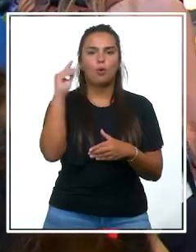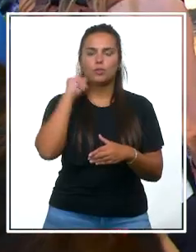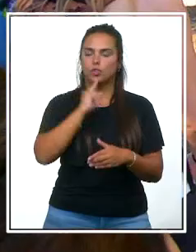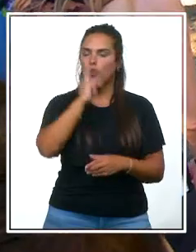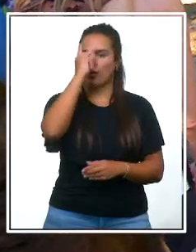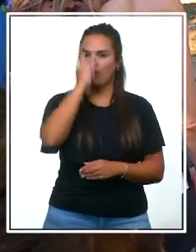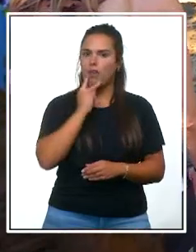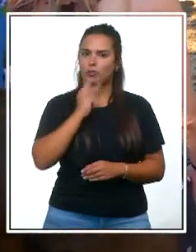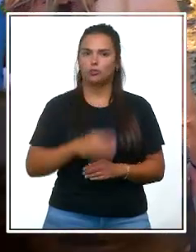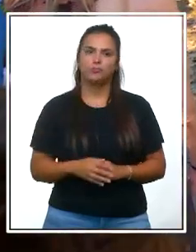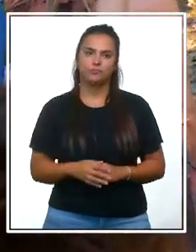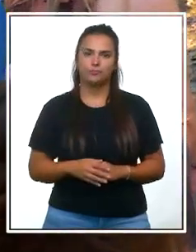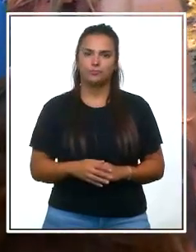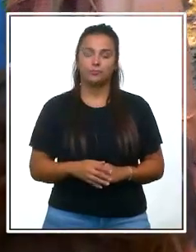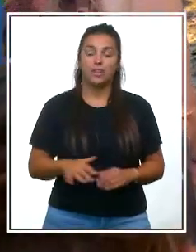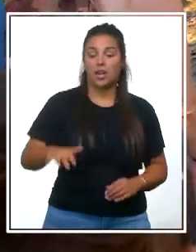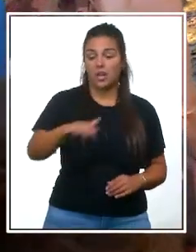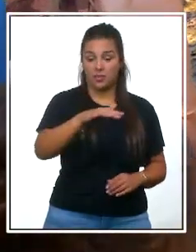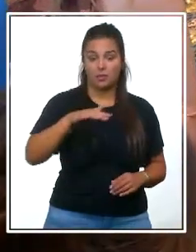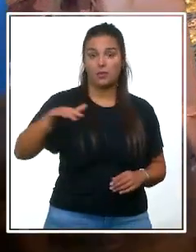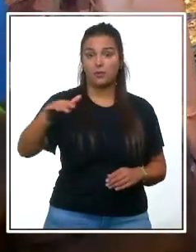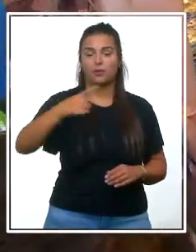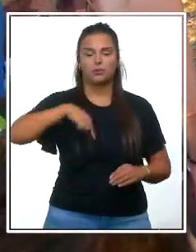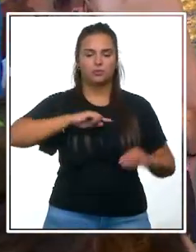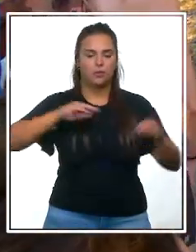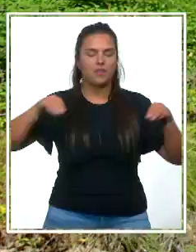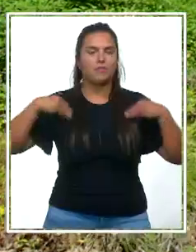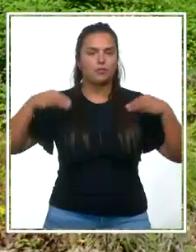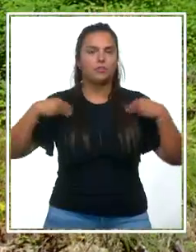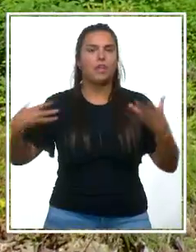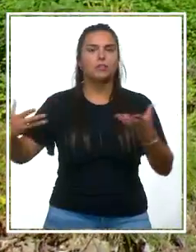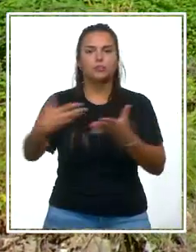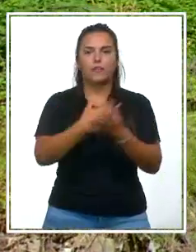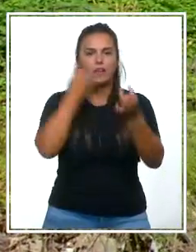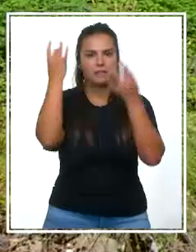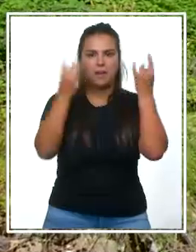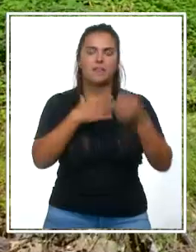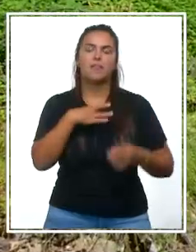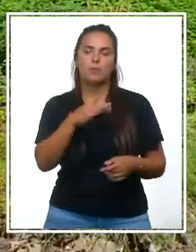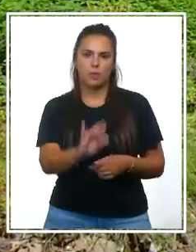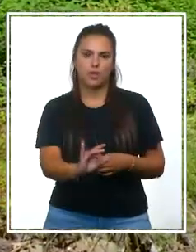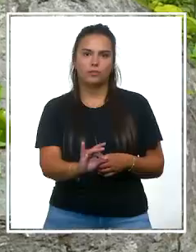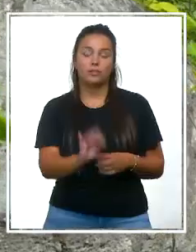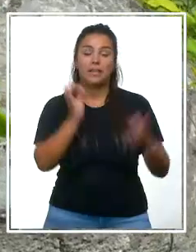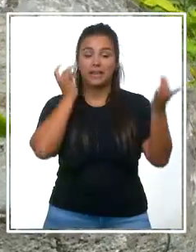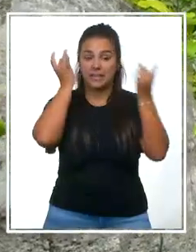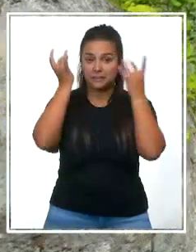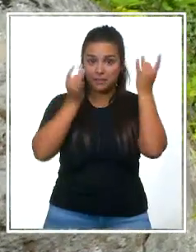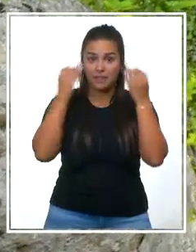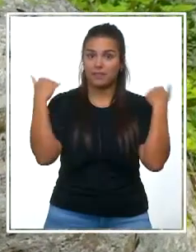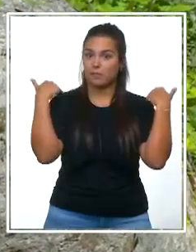con sordoceguera. Un espacio en el que podamos disfrutar de todo tipo de actividades.